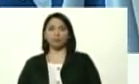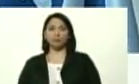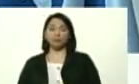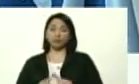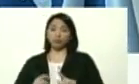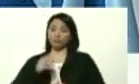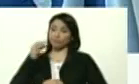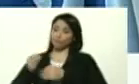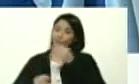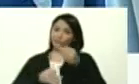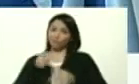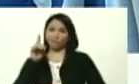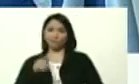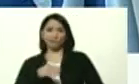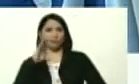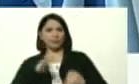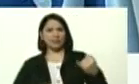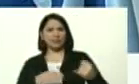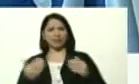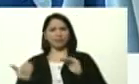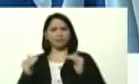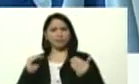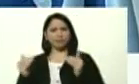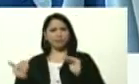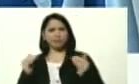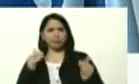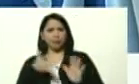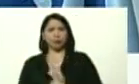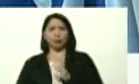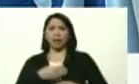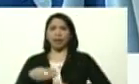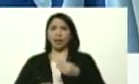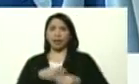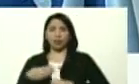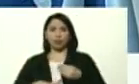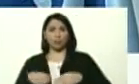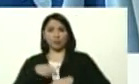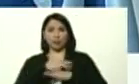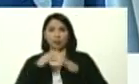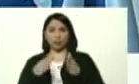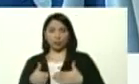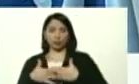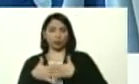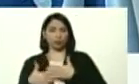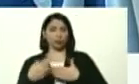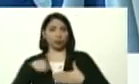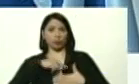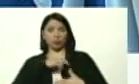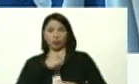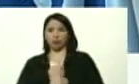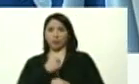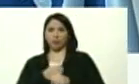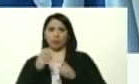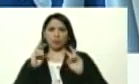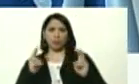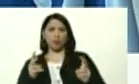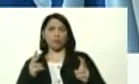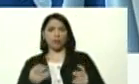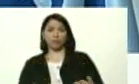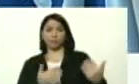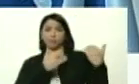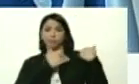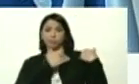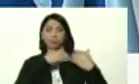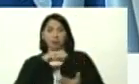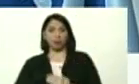explicar, incluso al final hacer un balance de lo que ha hecho el Ministerio Público durante nuestra gestión en esta materia, representando al Estado